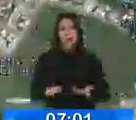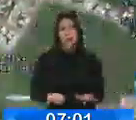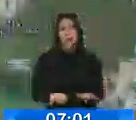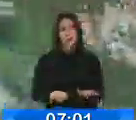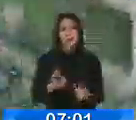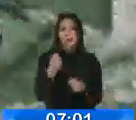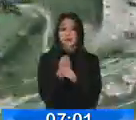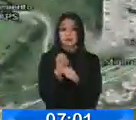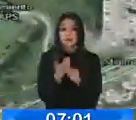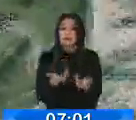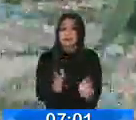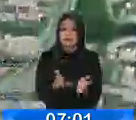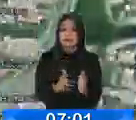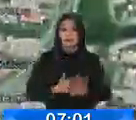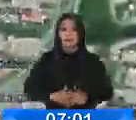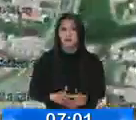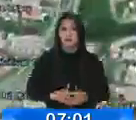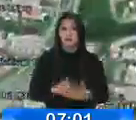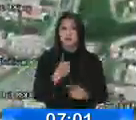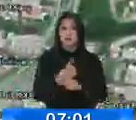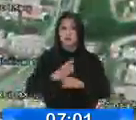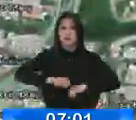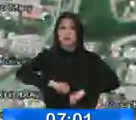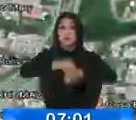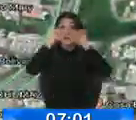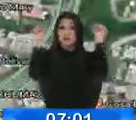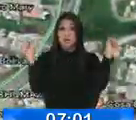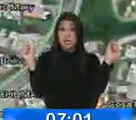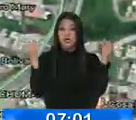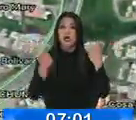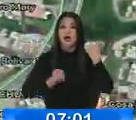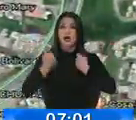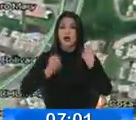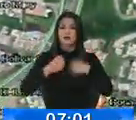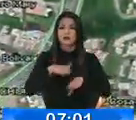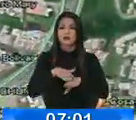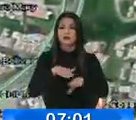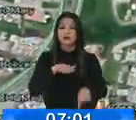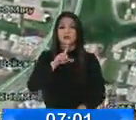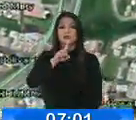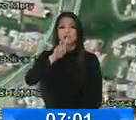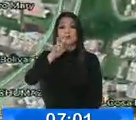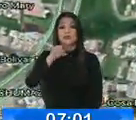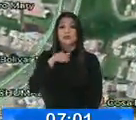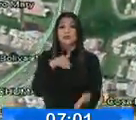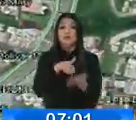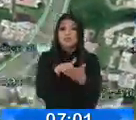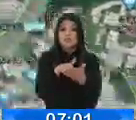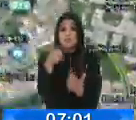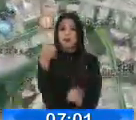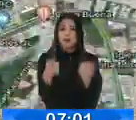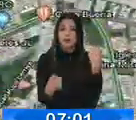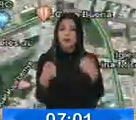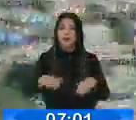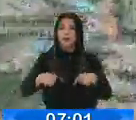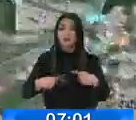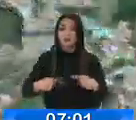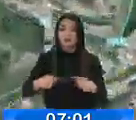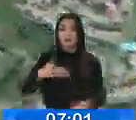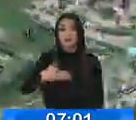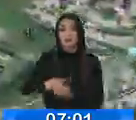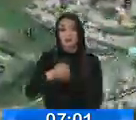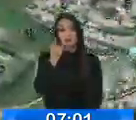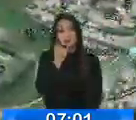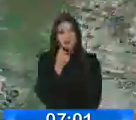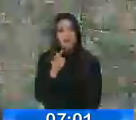está trabajando. Y claro, en una vía tan congestionada, 120 mil autos pasan por la Simón Bolívar diariamente, pues